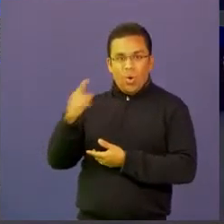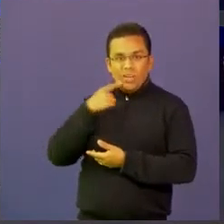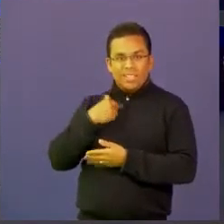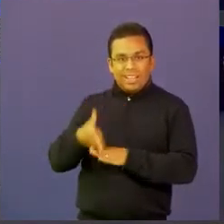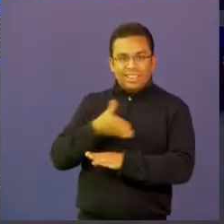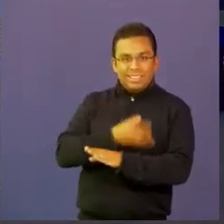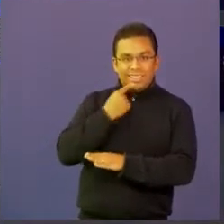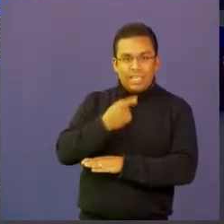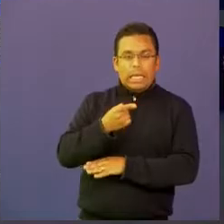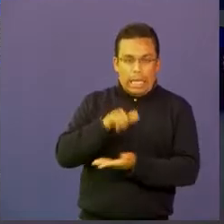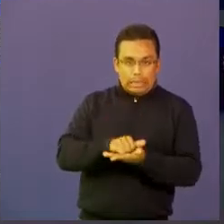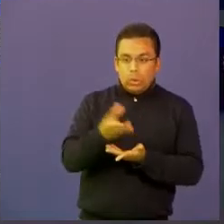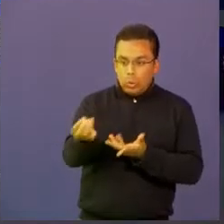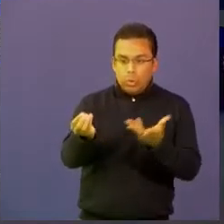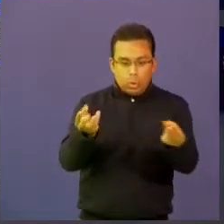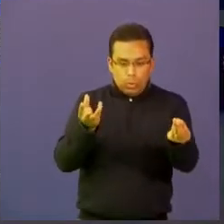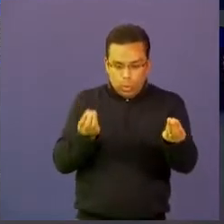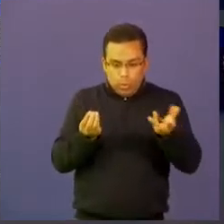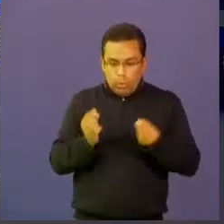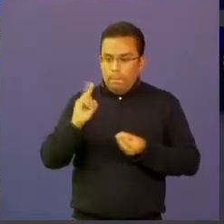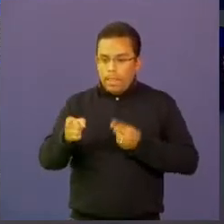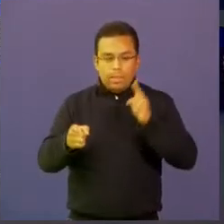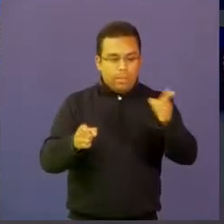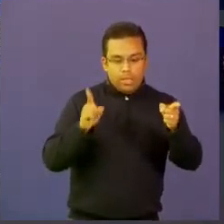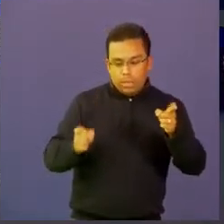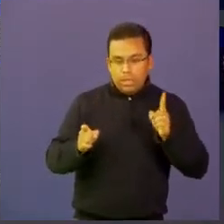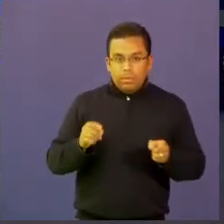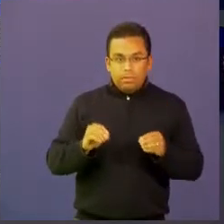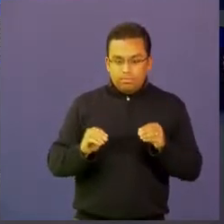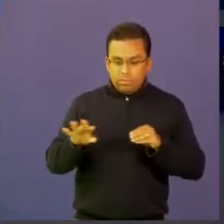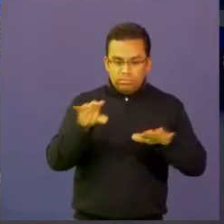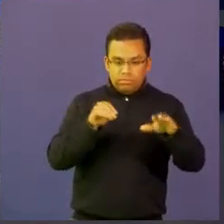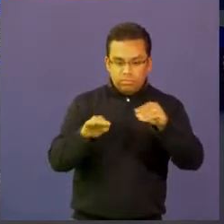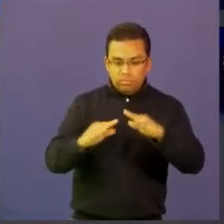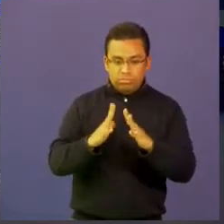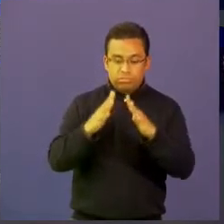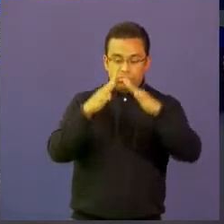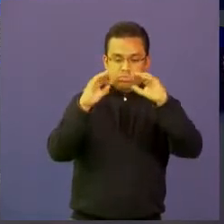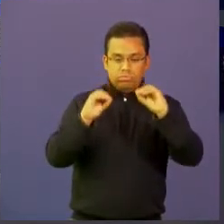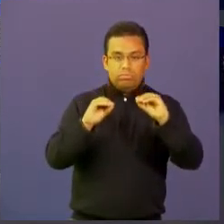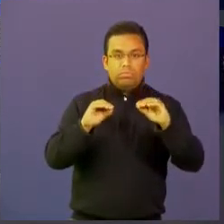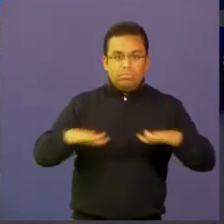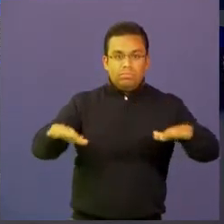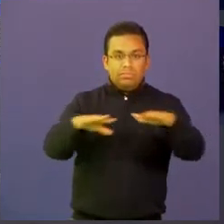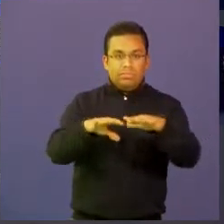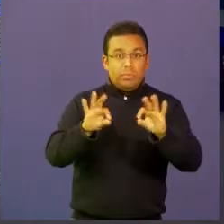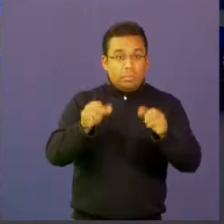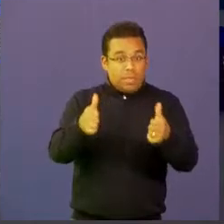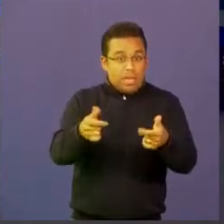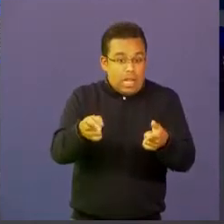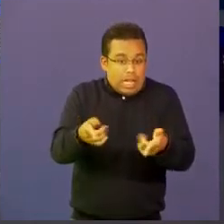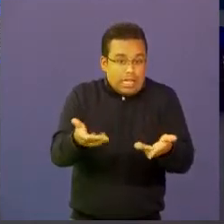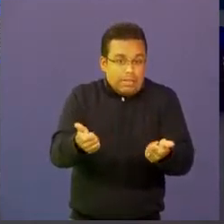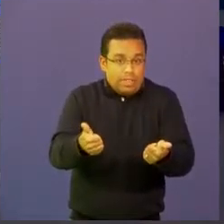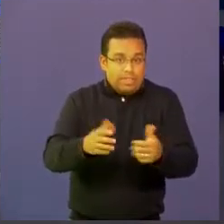posible que no conozcamos cada truco cada forma de que el se lleva adelante entonces